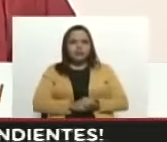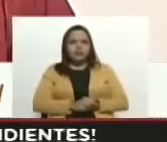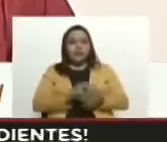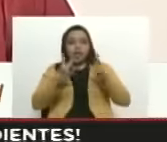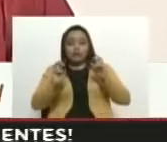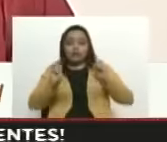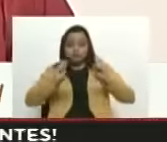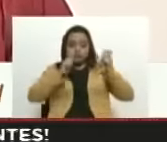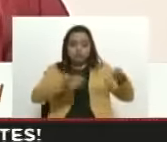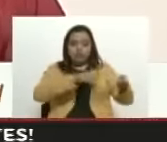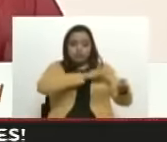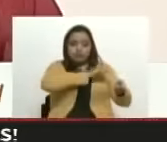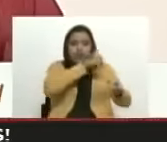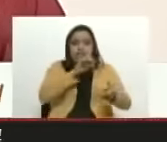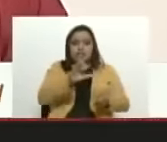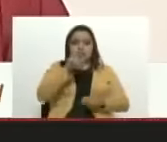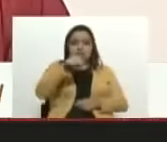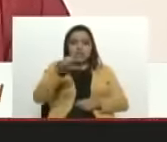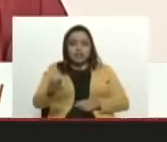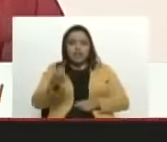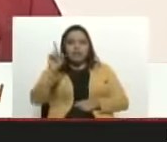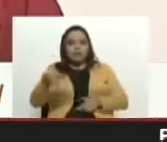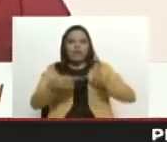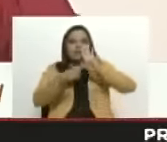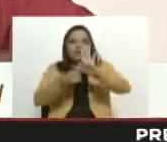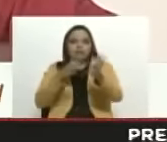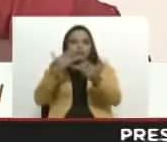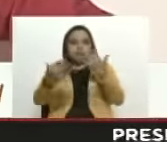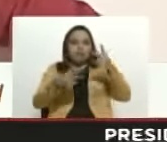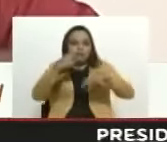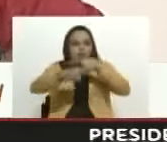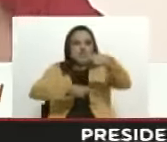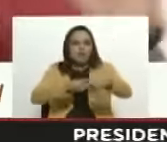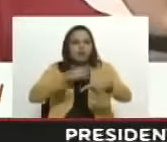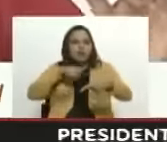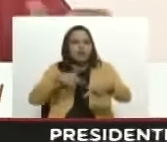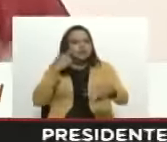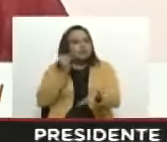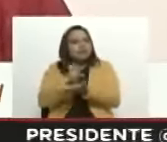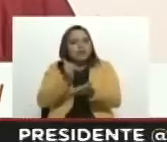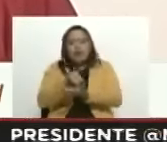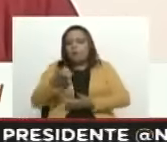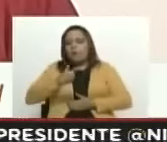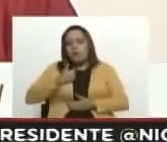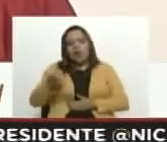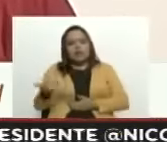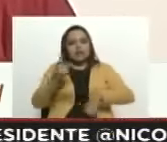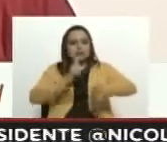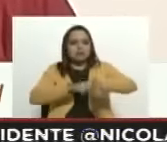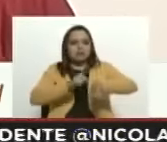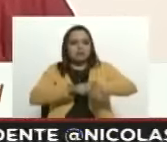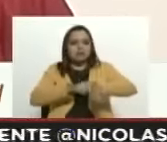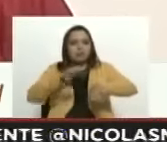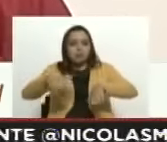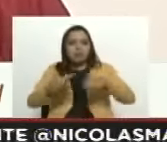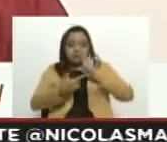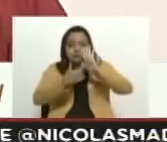Se garantiza la transparencia del proceso, puede ser verificable en cualquier momento,